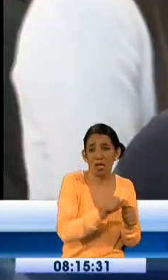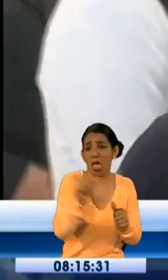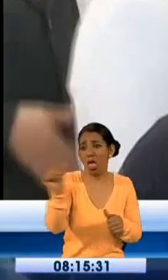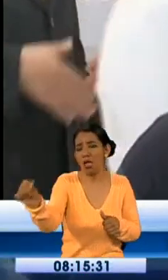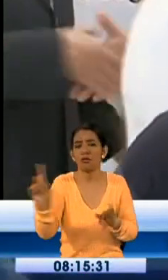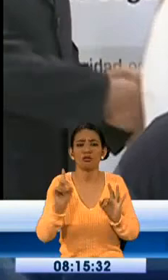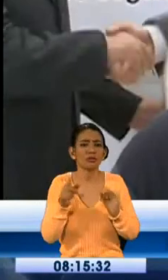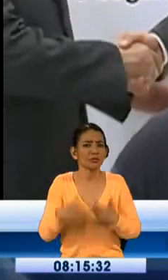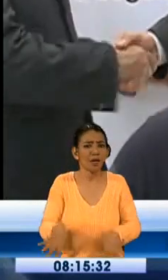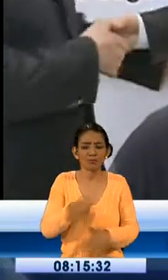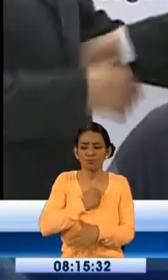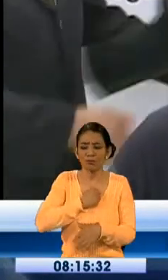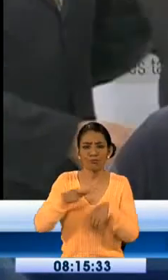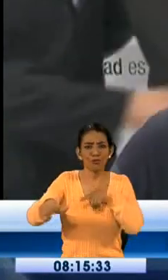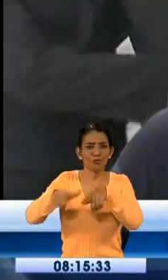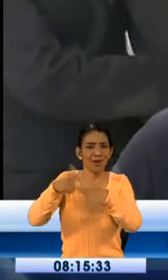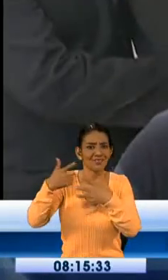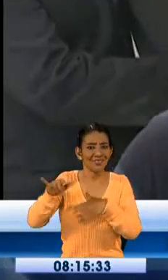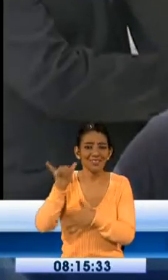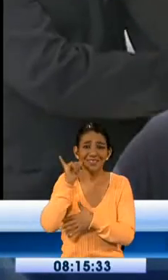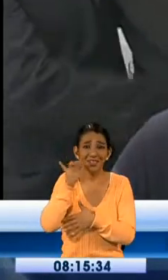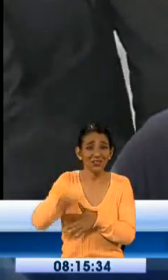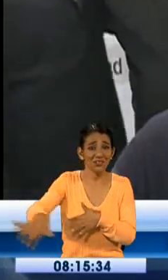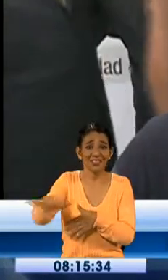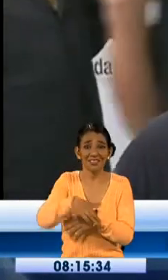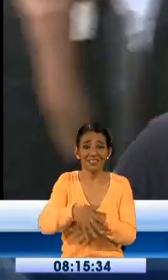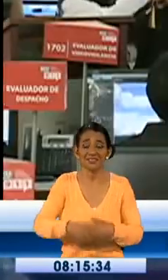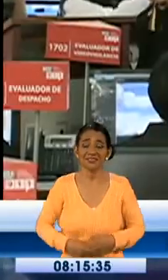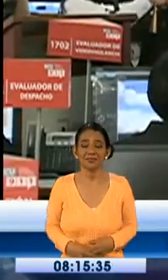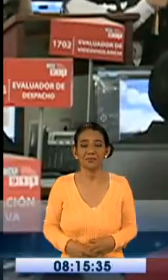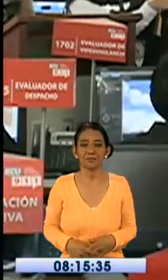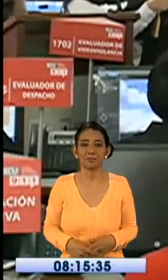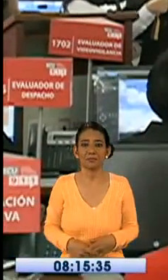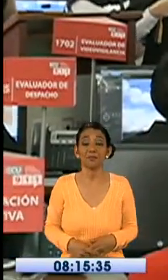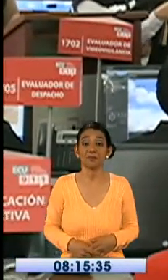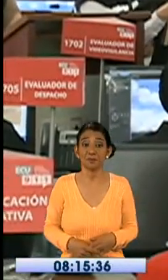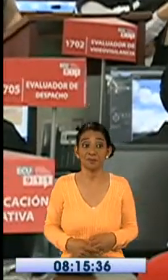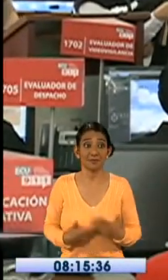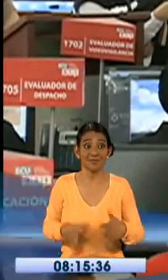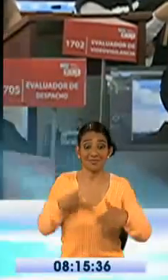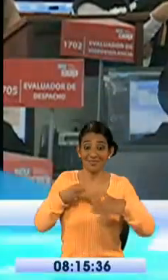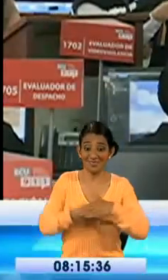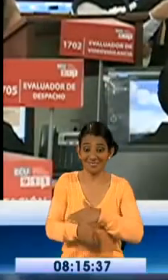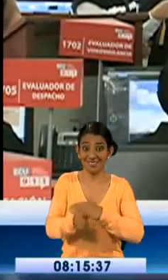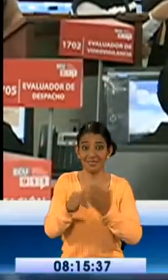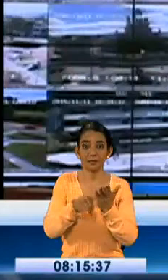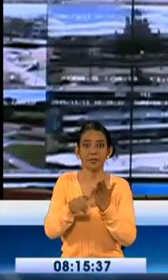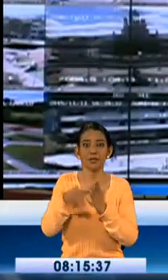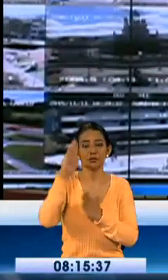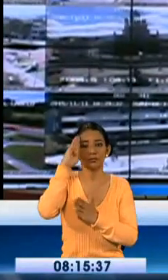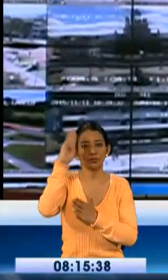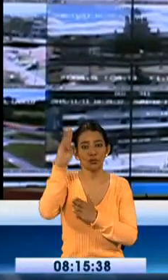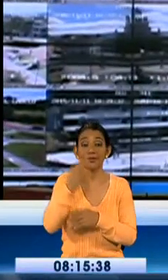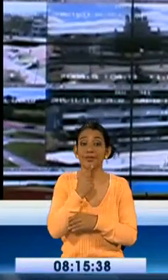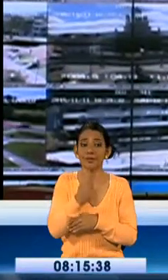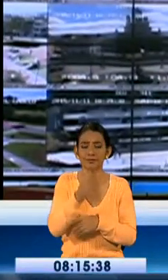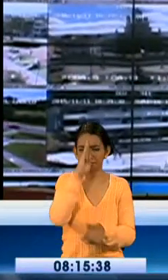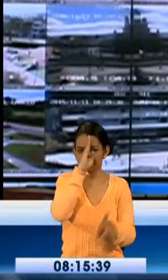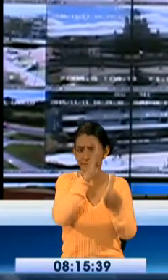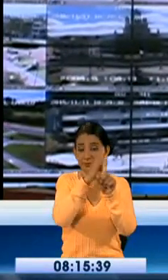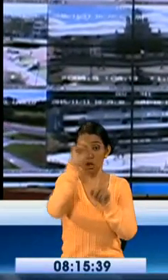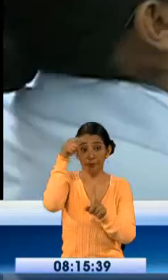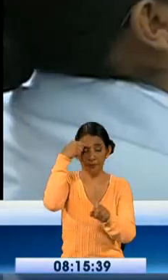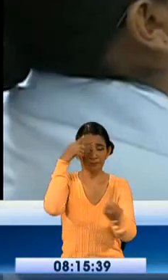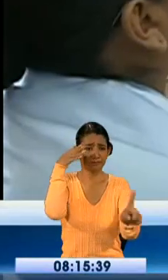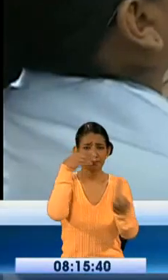todo centrado aquí en la ciudad de San Jorge. Además, durante el acto inaugural, el ministro del Interior señaló que una de las metas gubernamentales